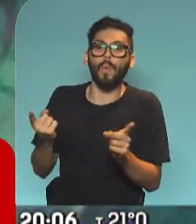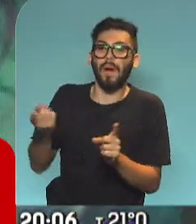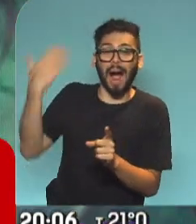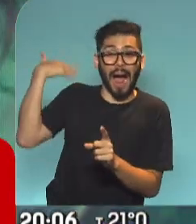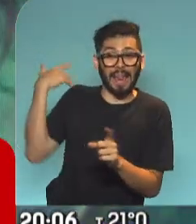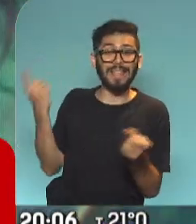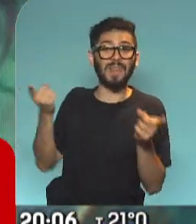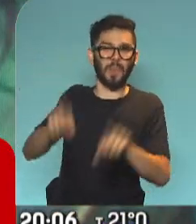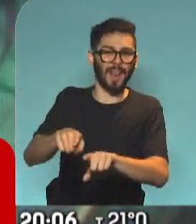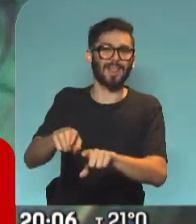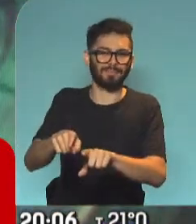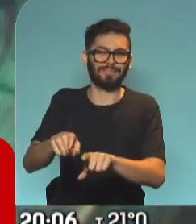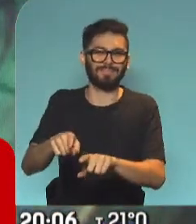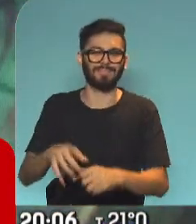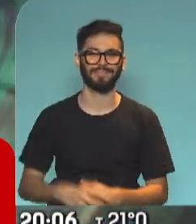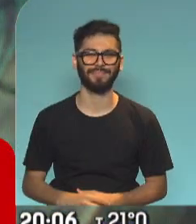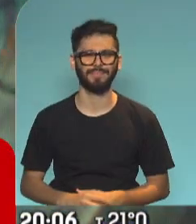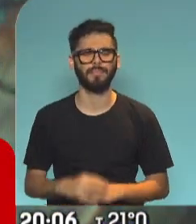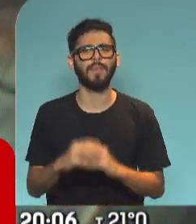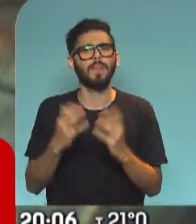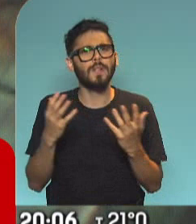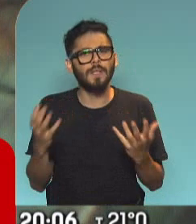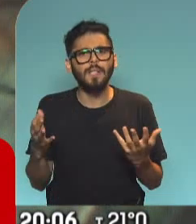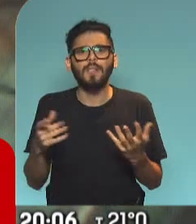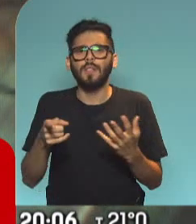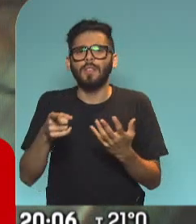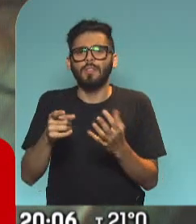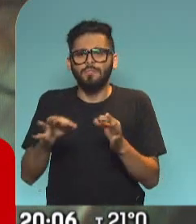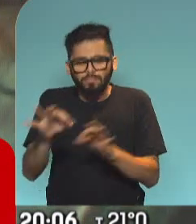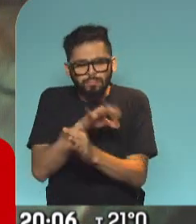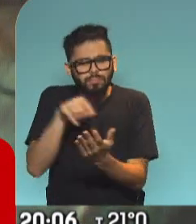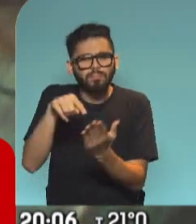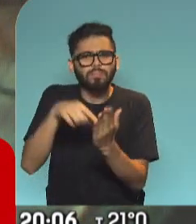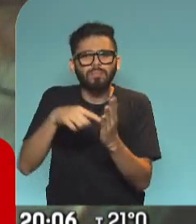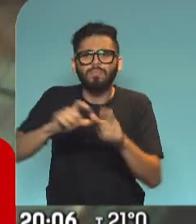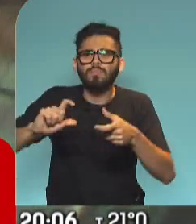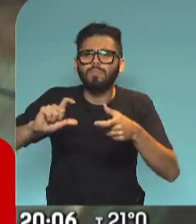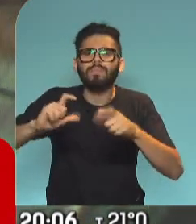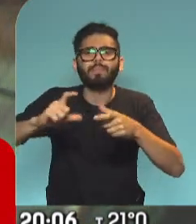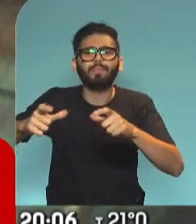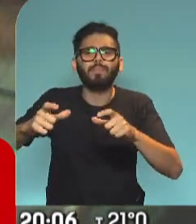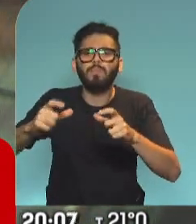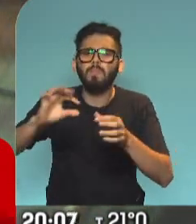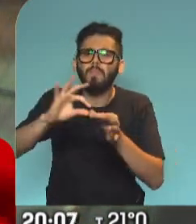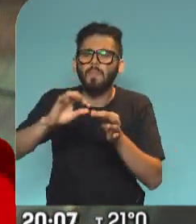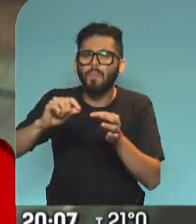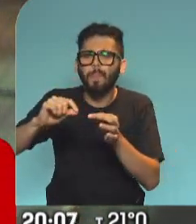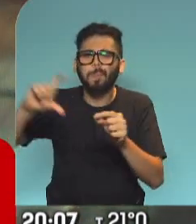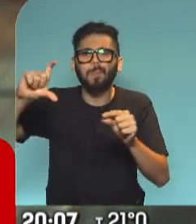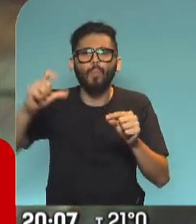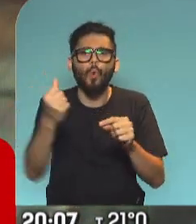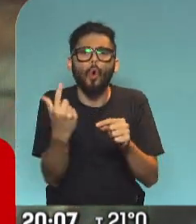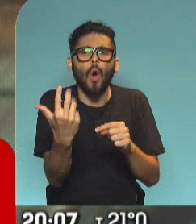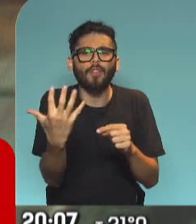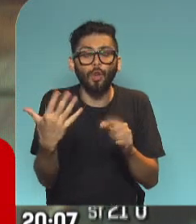que regía antes. ¿En qué se va a basar la actualización de los saberes? En dos cosas. Primero, la